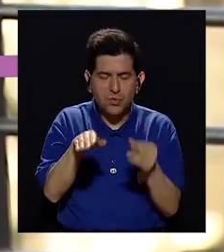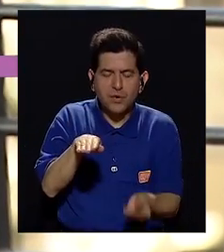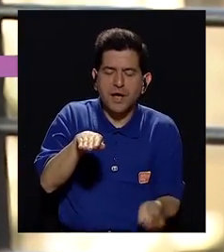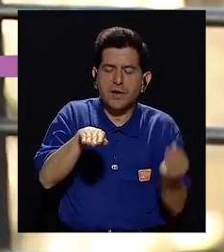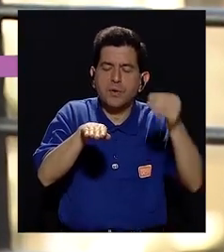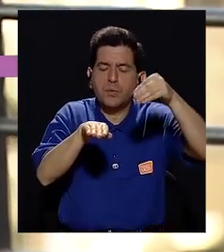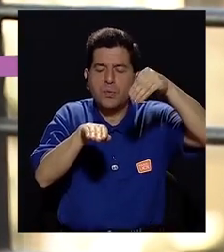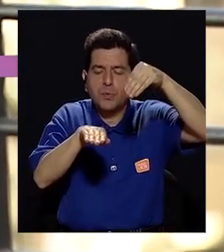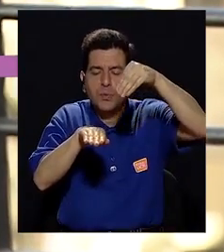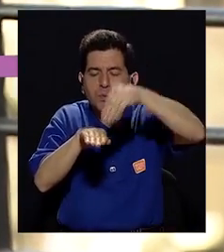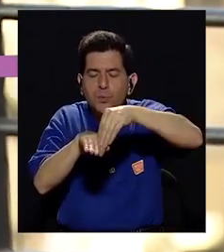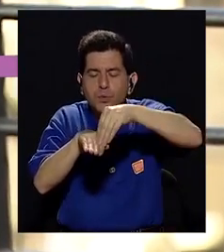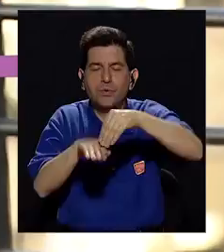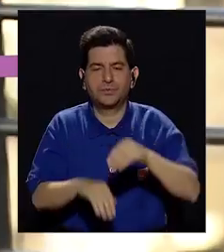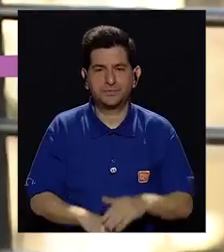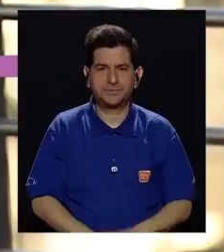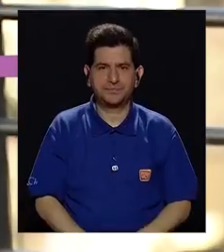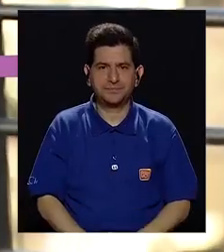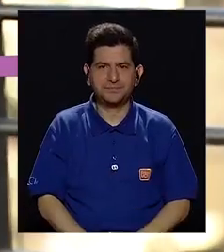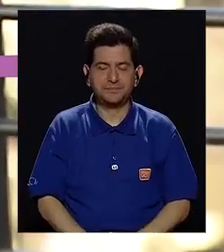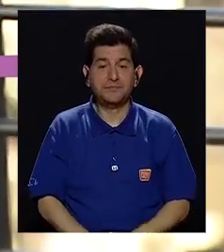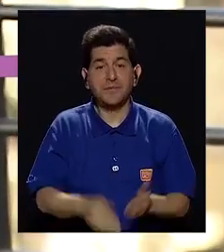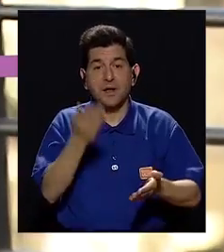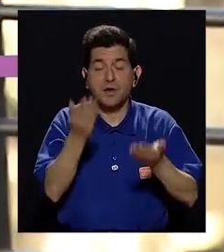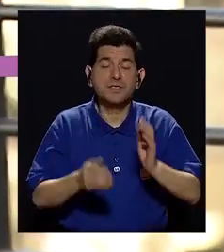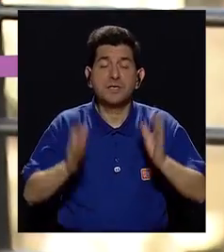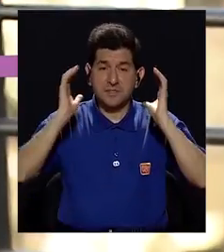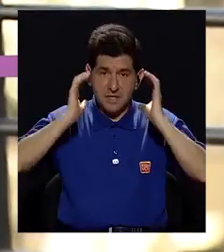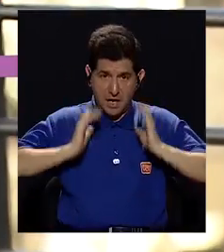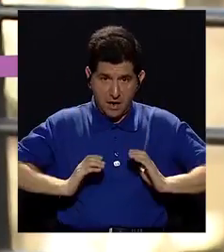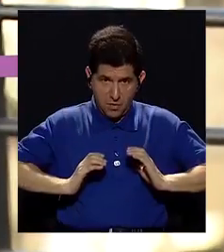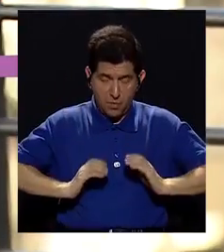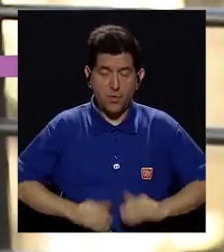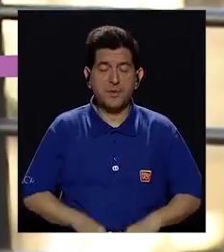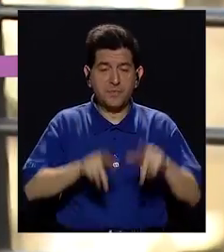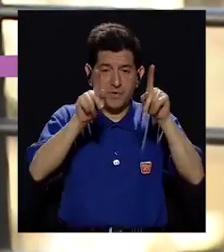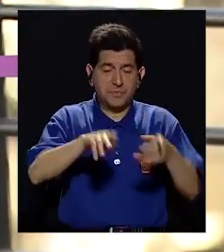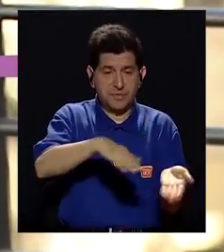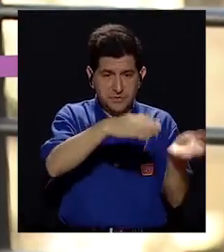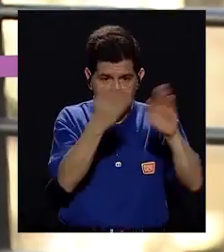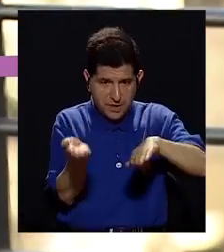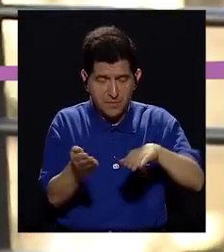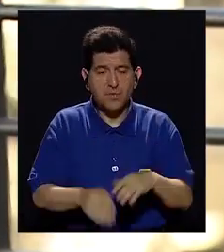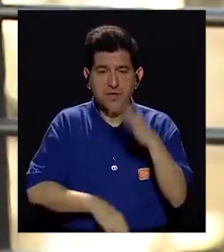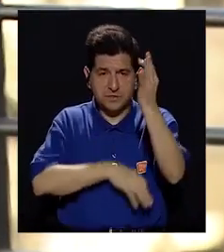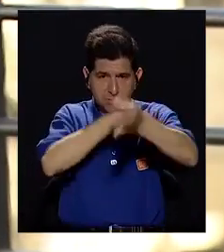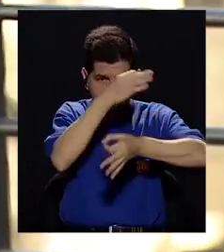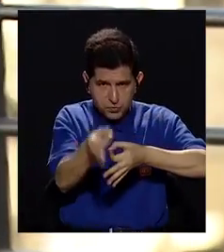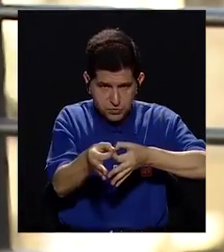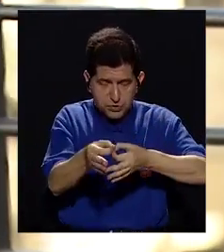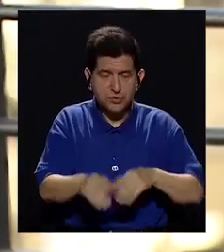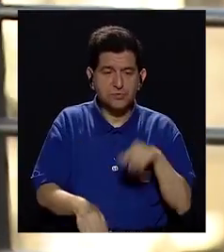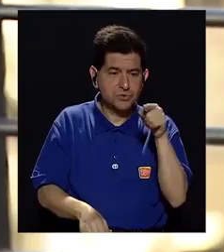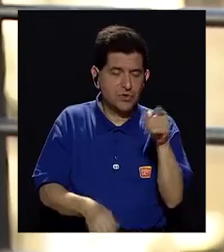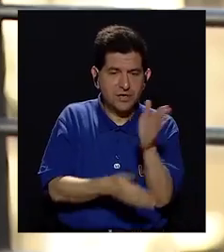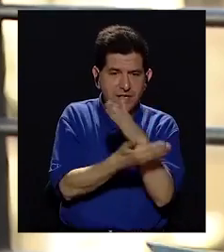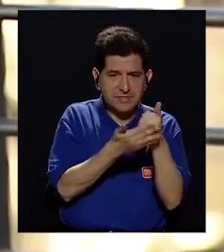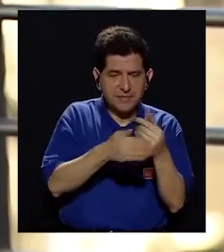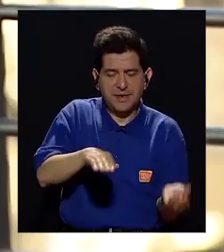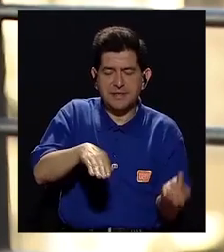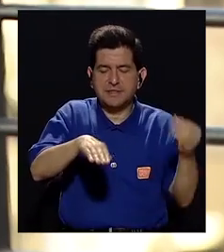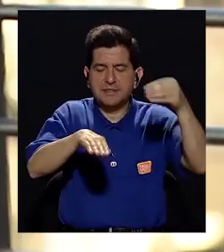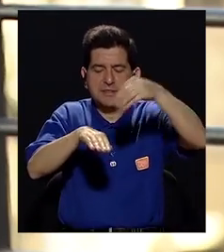utiliza tanto, pues se le roba un pedacito de hueso con cartílago a un cadáver y se hace un injerto con cartílago para rellenar el